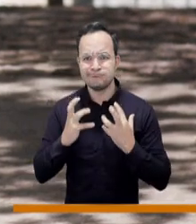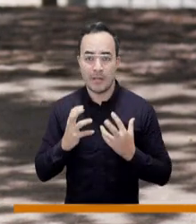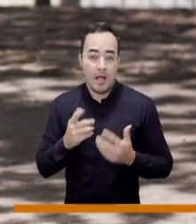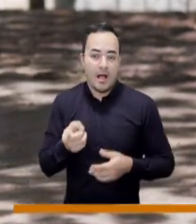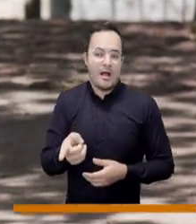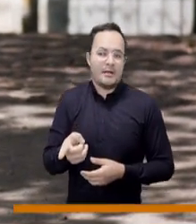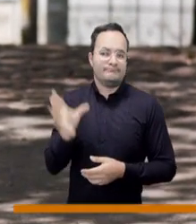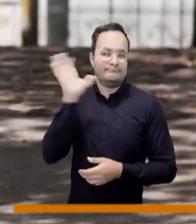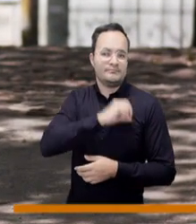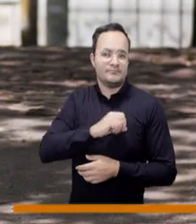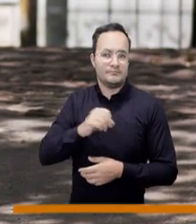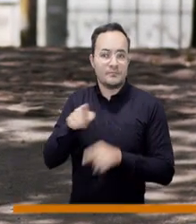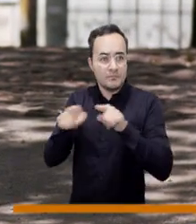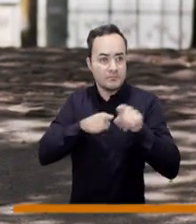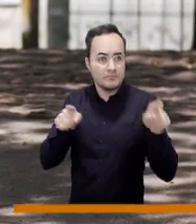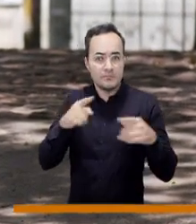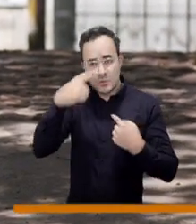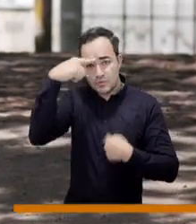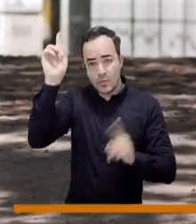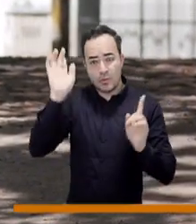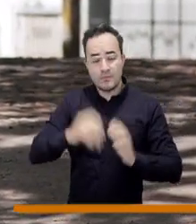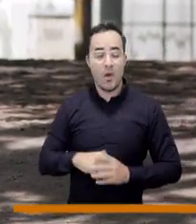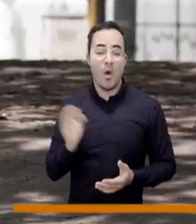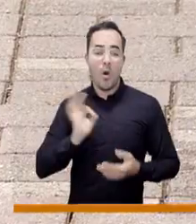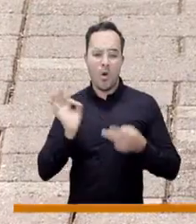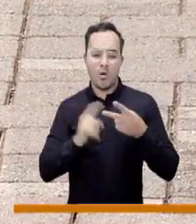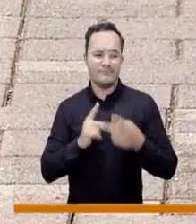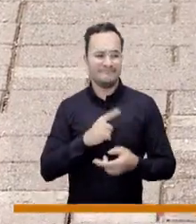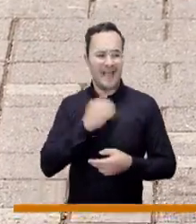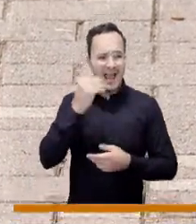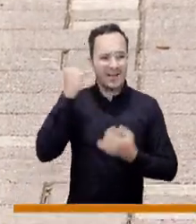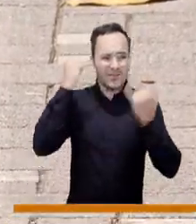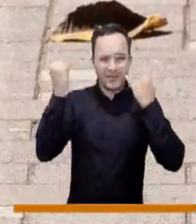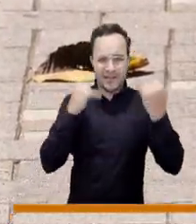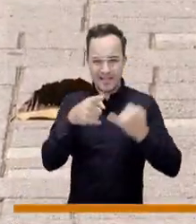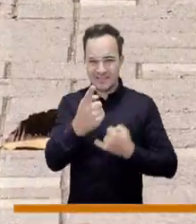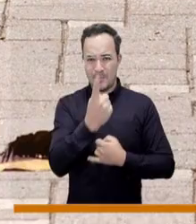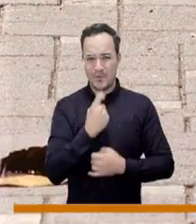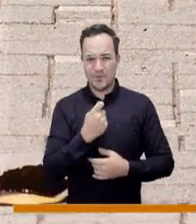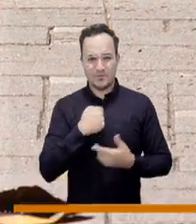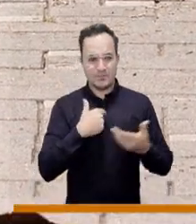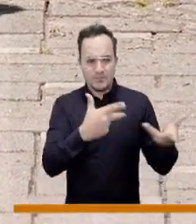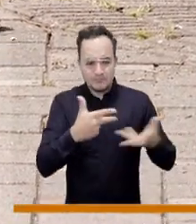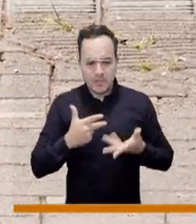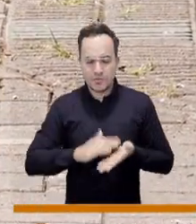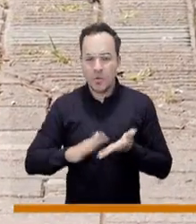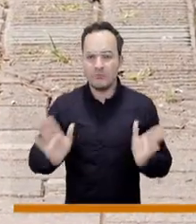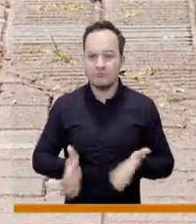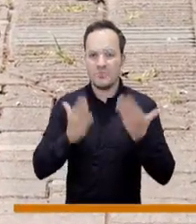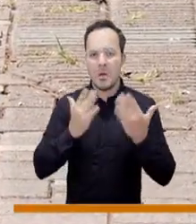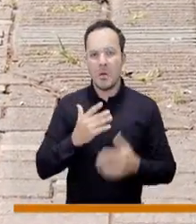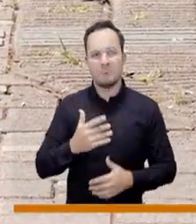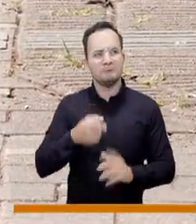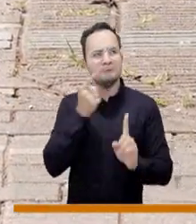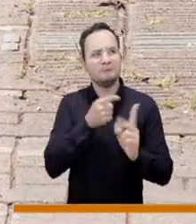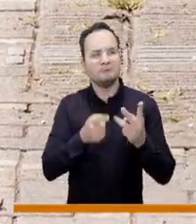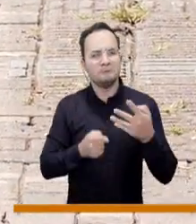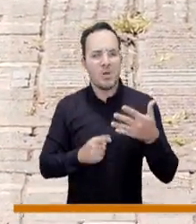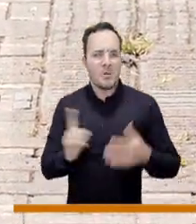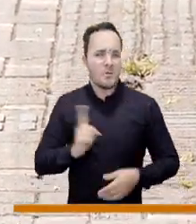presentando. Y tampoco podría yo decir que haya una actividad puntual, sino más bien buscar cuál es